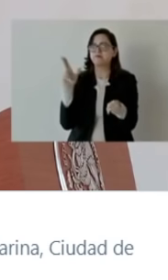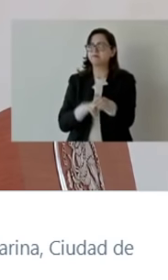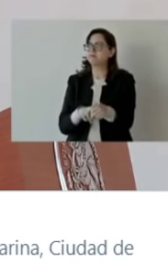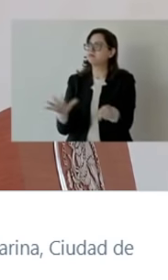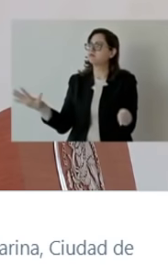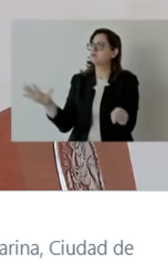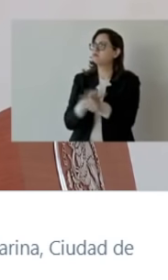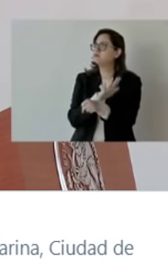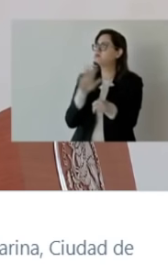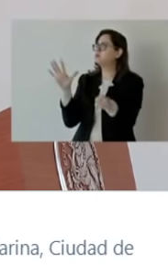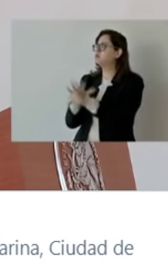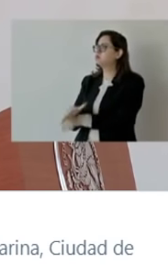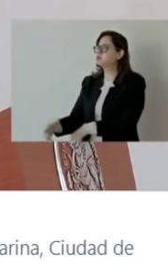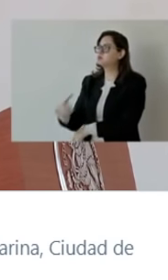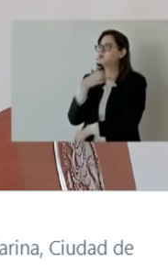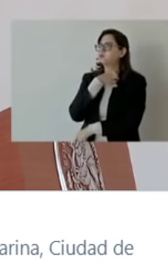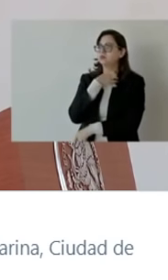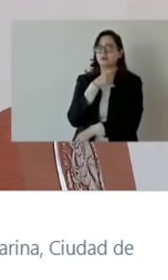incluso en Nueva York.